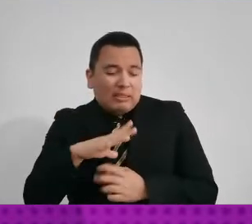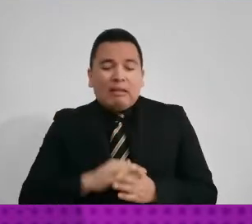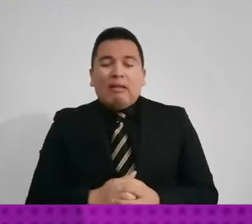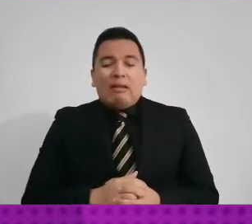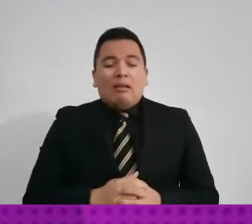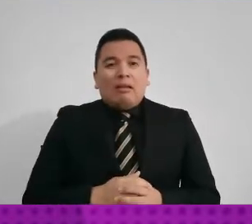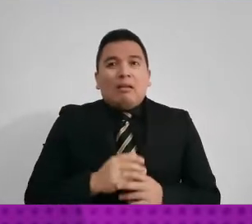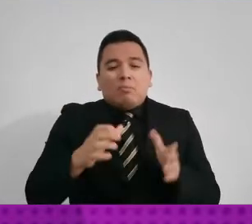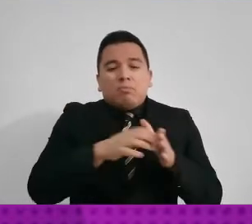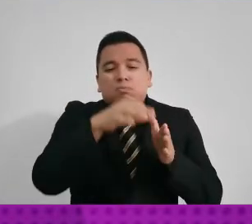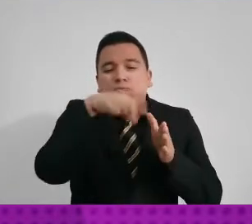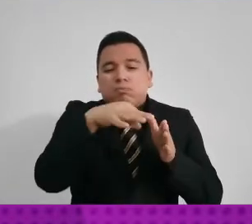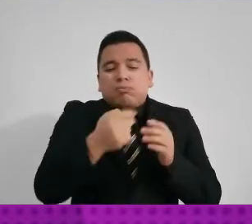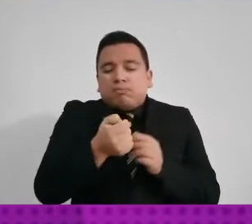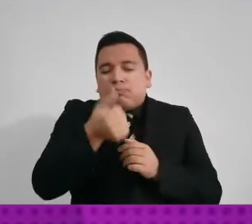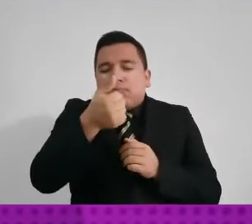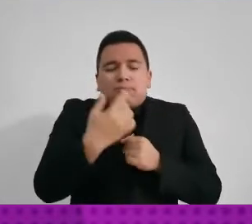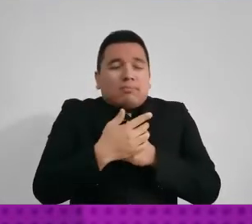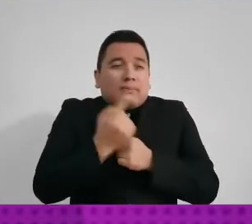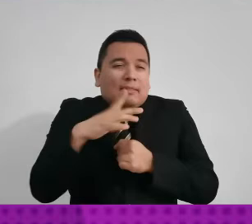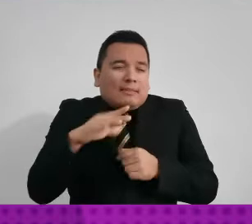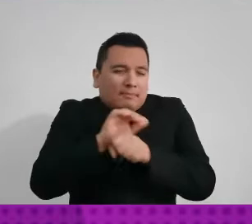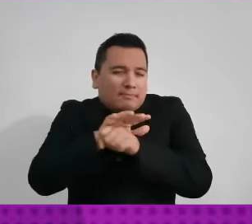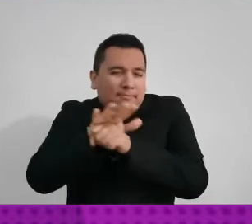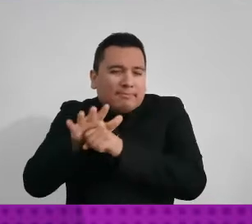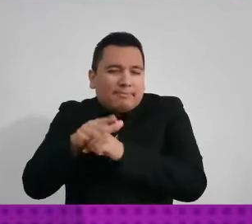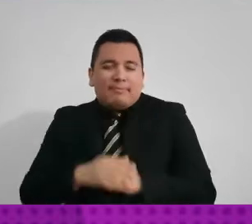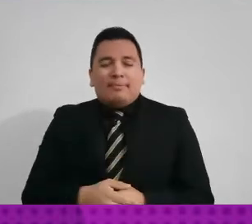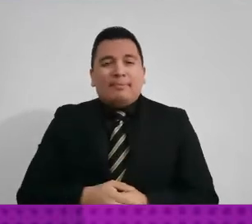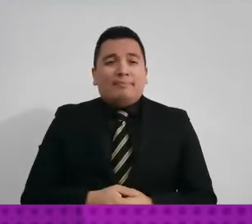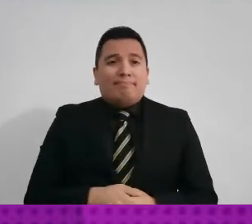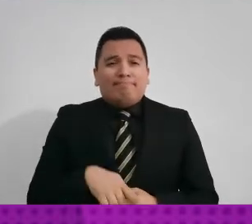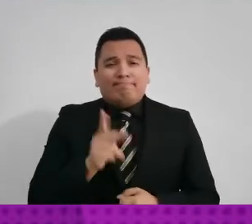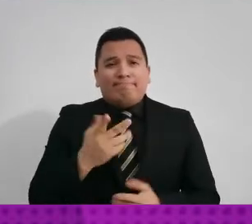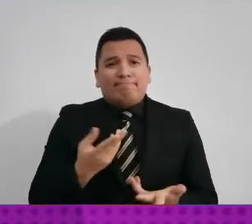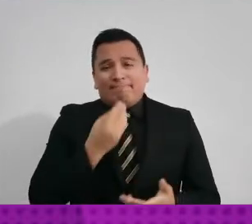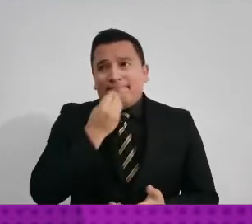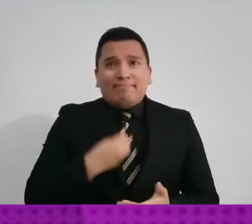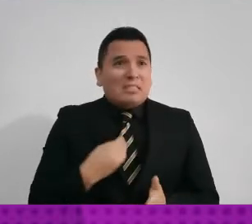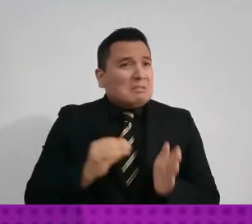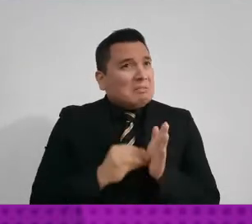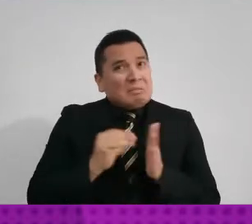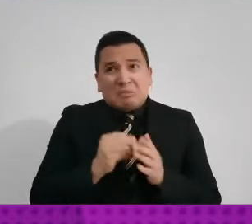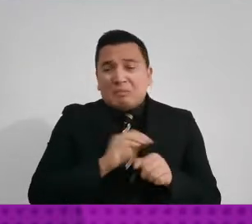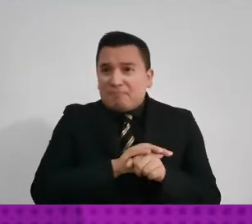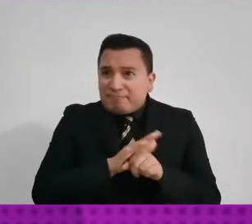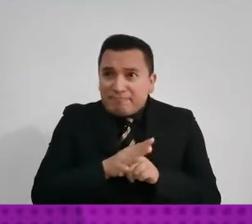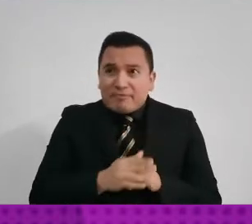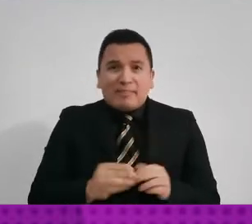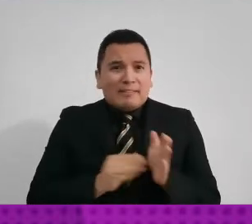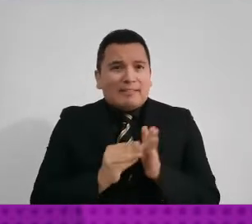elecciones este año de 2020 en medio de esta pandemia que desafortunadamente no se va todavía